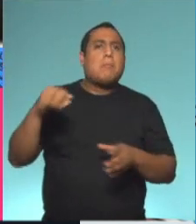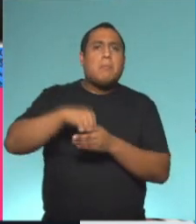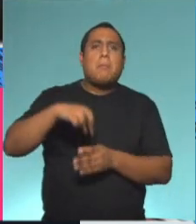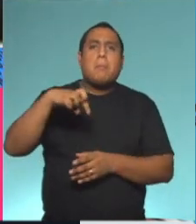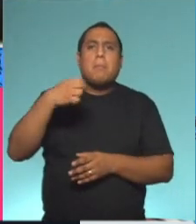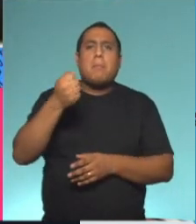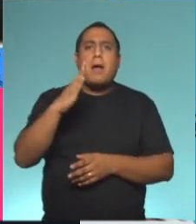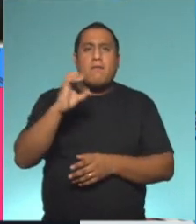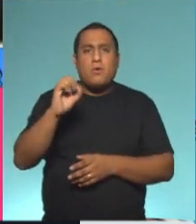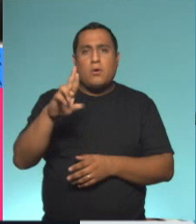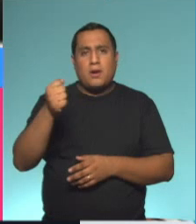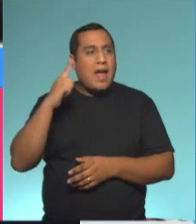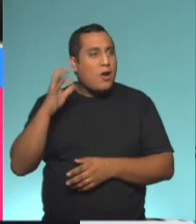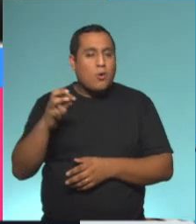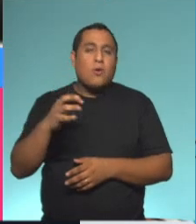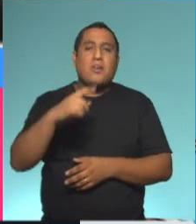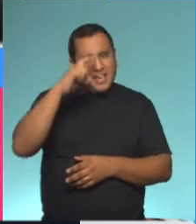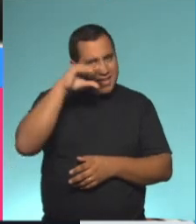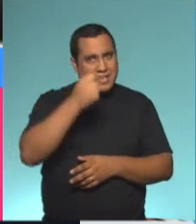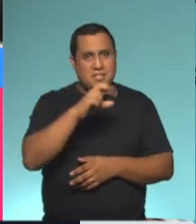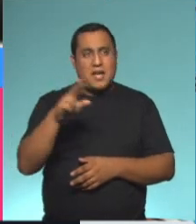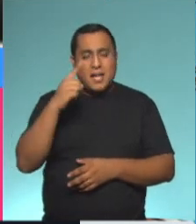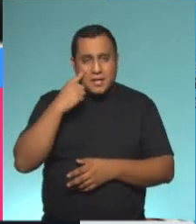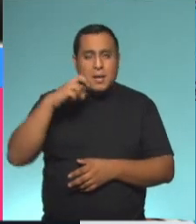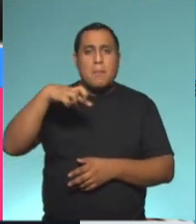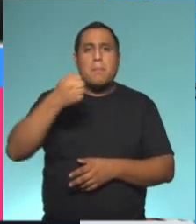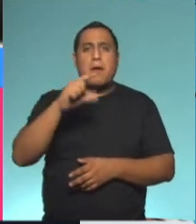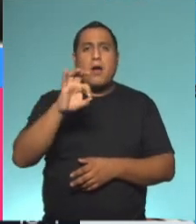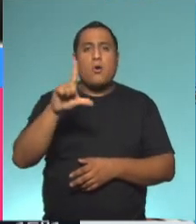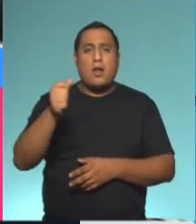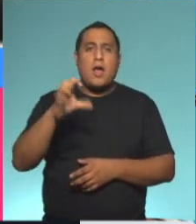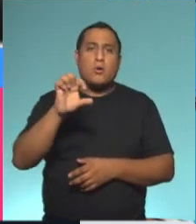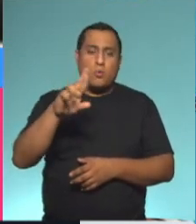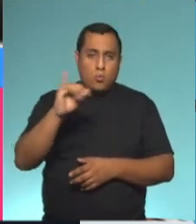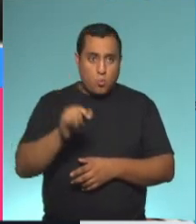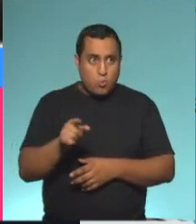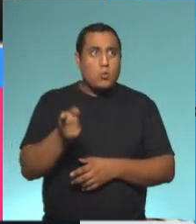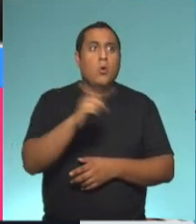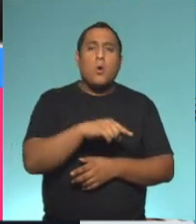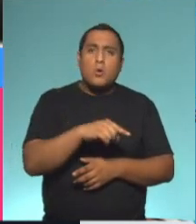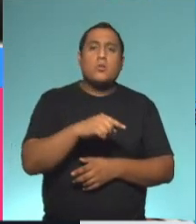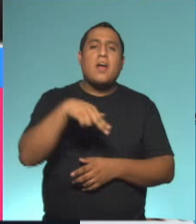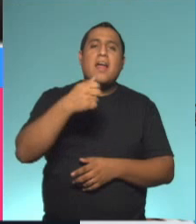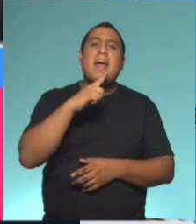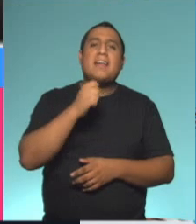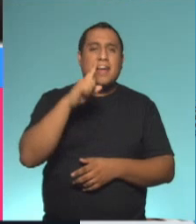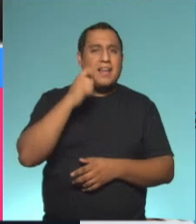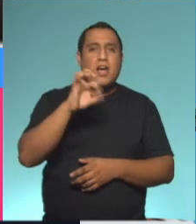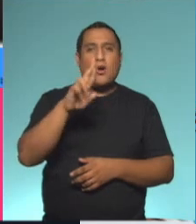Pablo Echarri, Paola Krum, debutaba Natalia Oreiro. Tal cual, tal cual. Qué